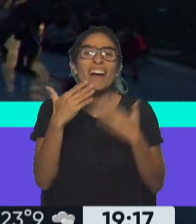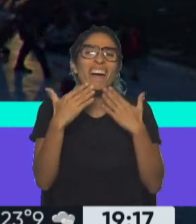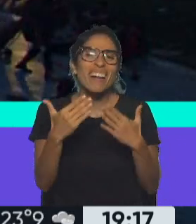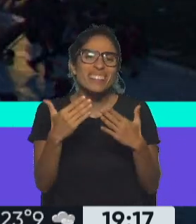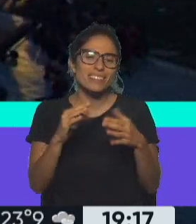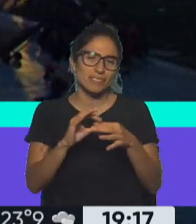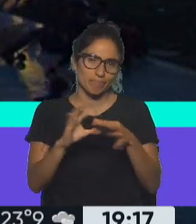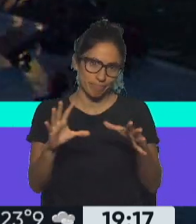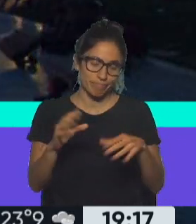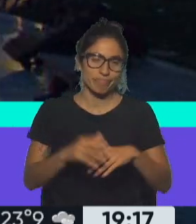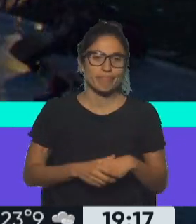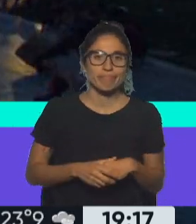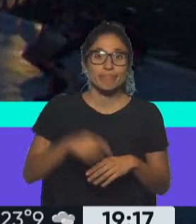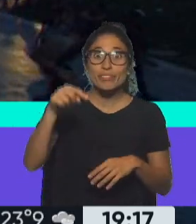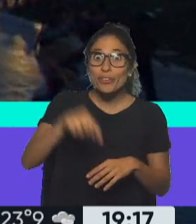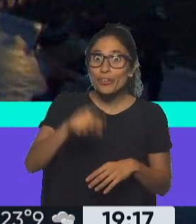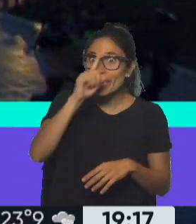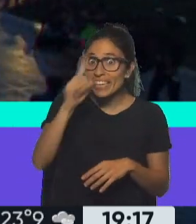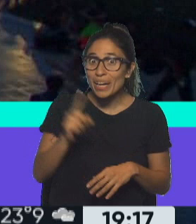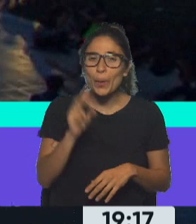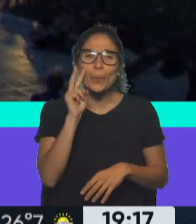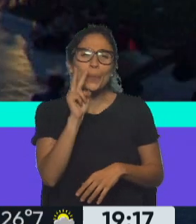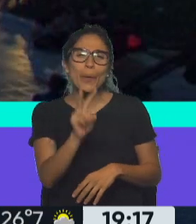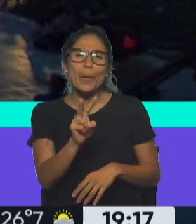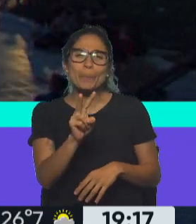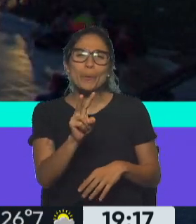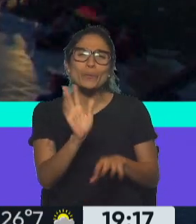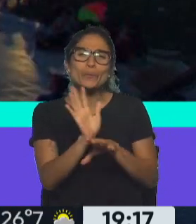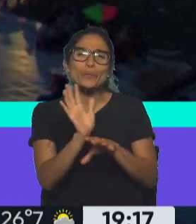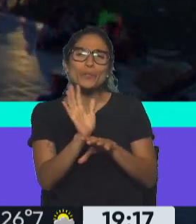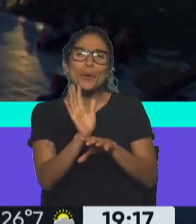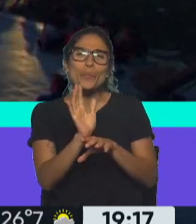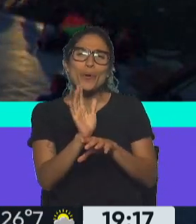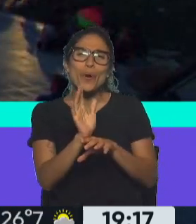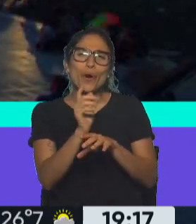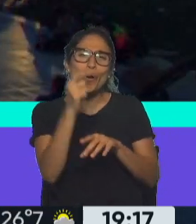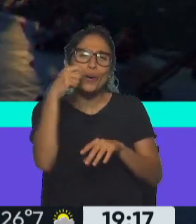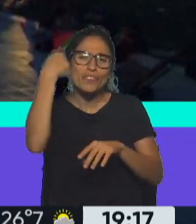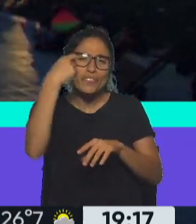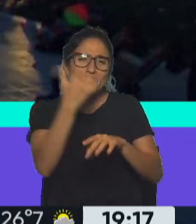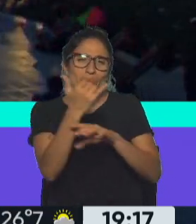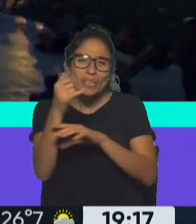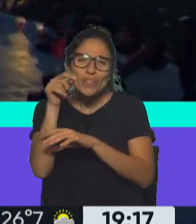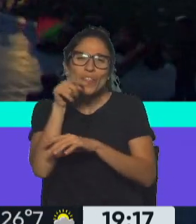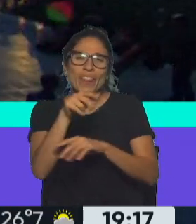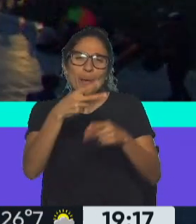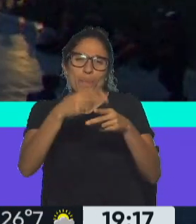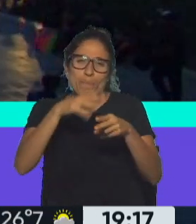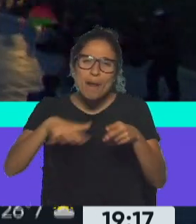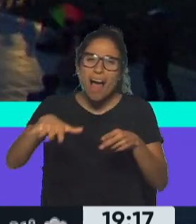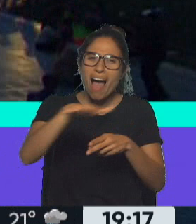impresionante, con miles y miles de personas que se acercaron a 47 años de aquel 24 de marzo